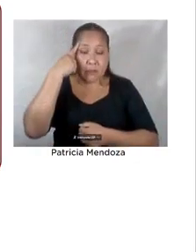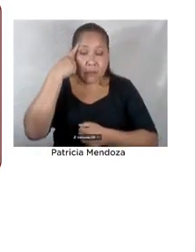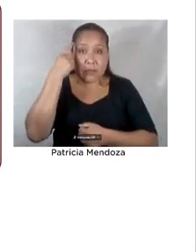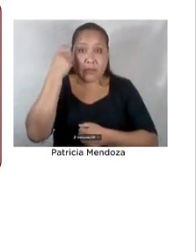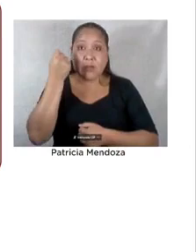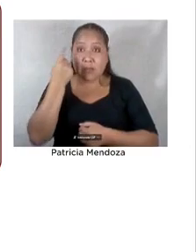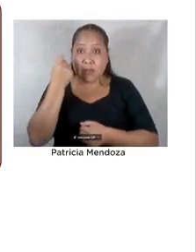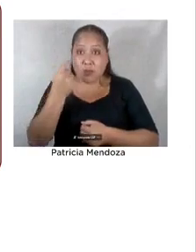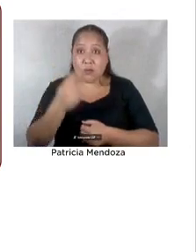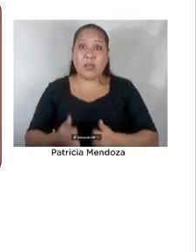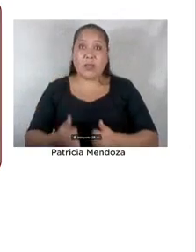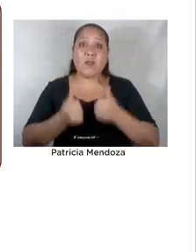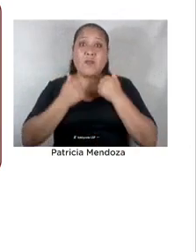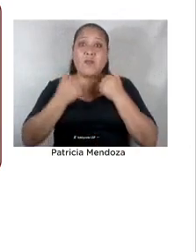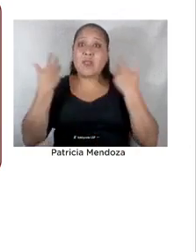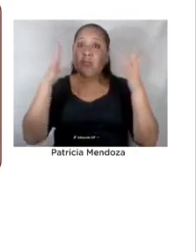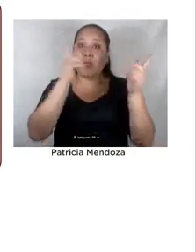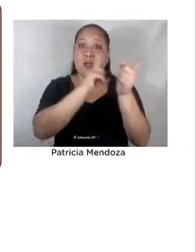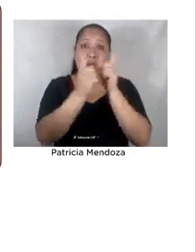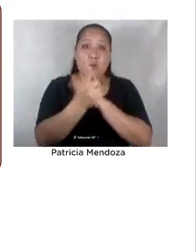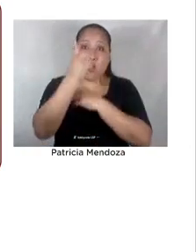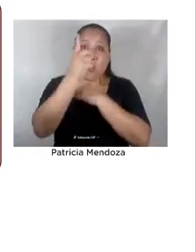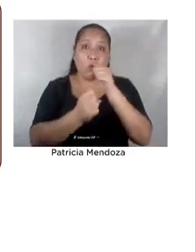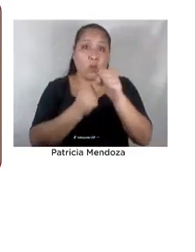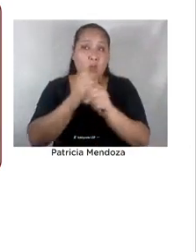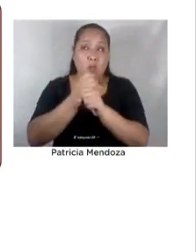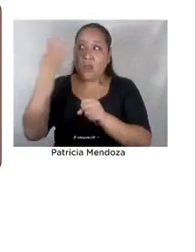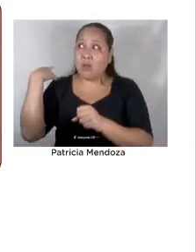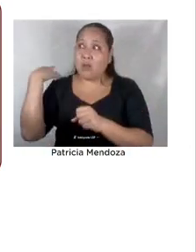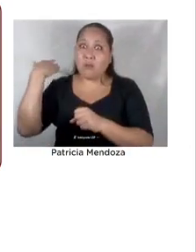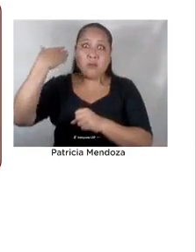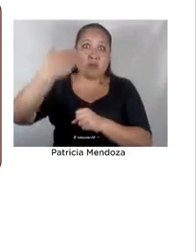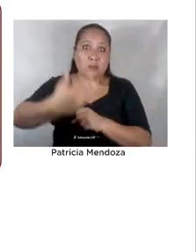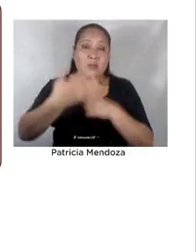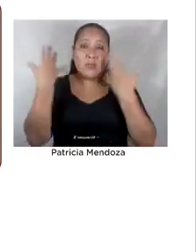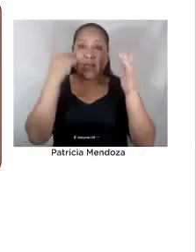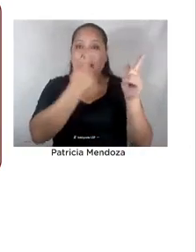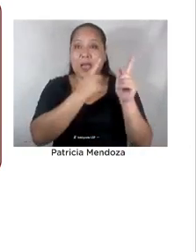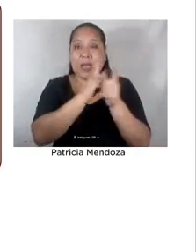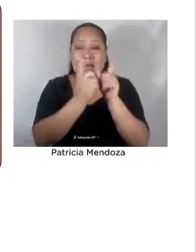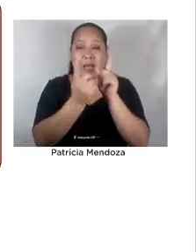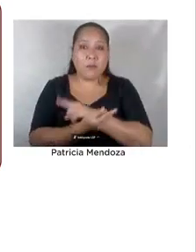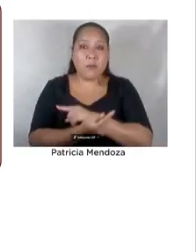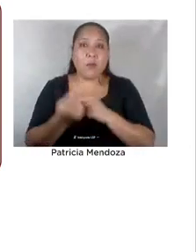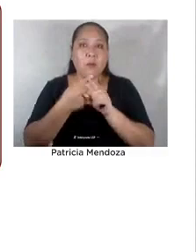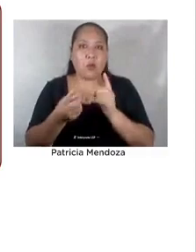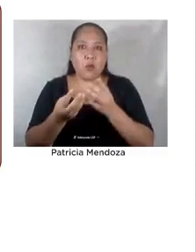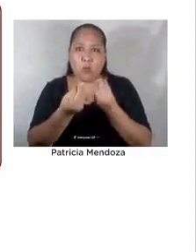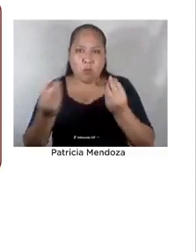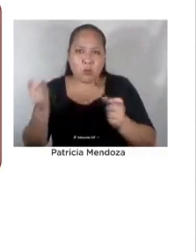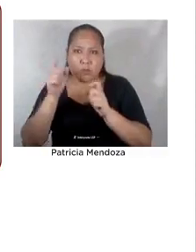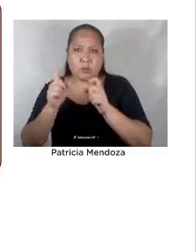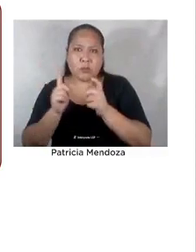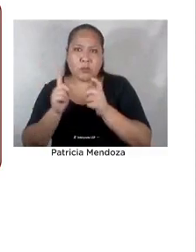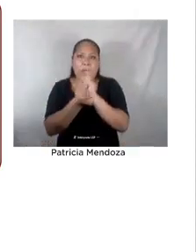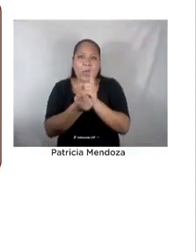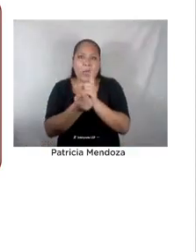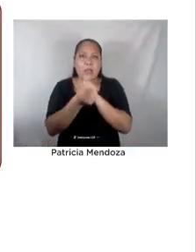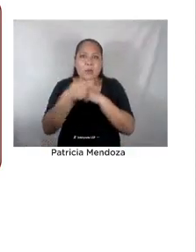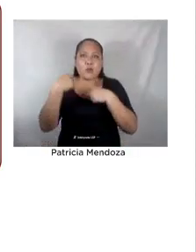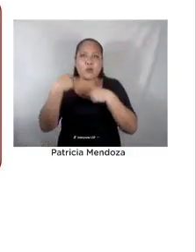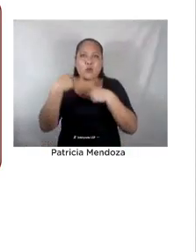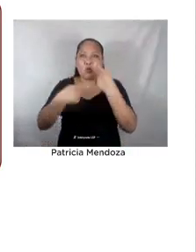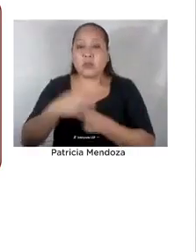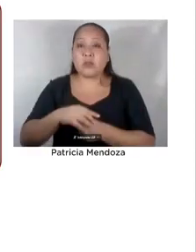desde hace un año ha cambiado, pero probablemente muchos aún seguimos respondiendo un día a día, ¿no? Entonces ya a estas